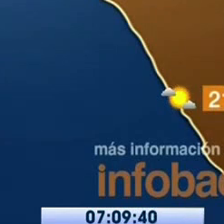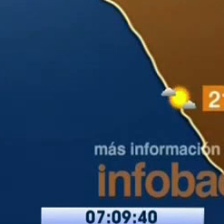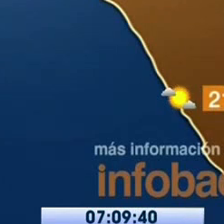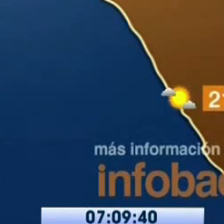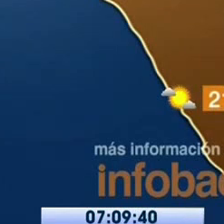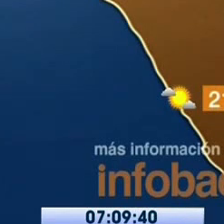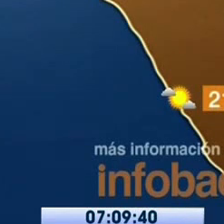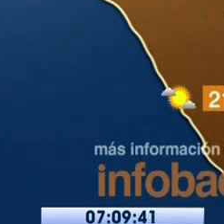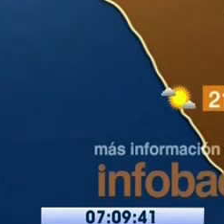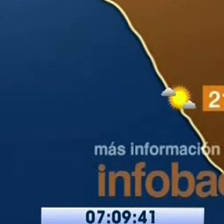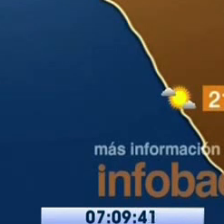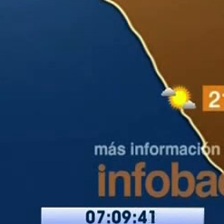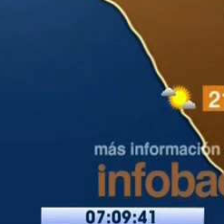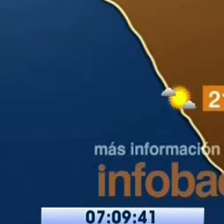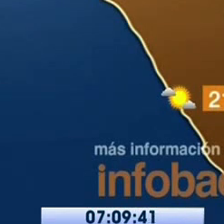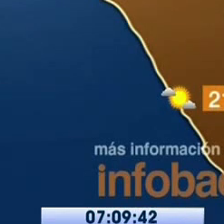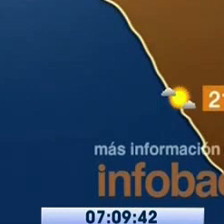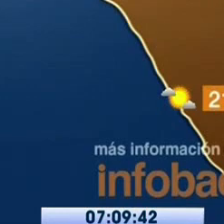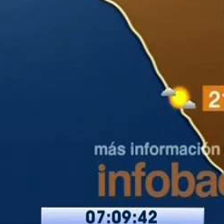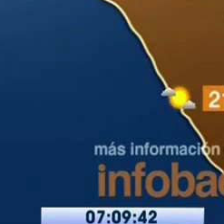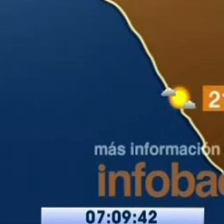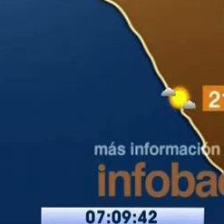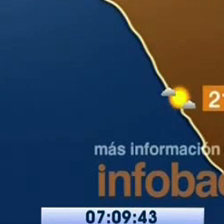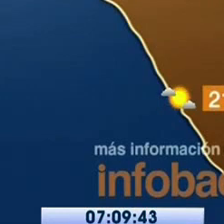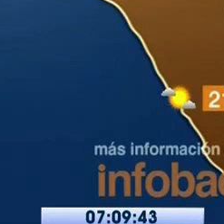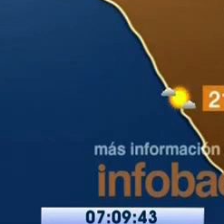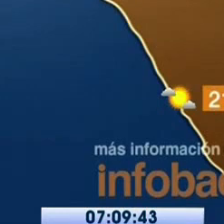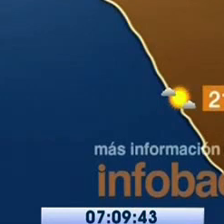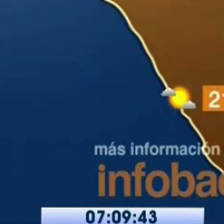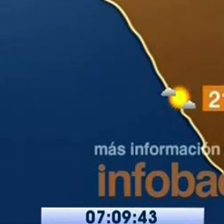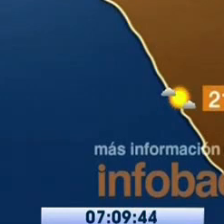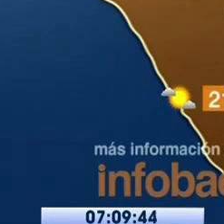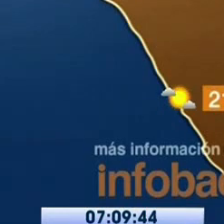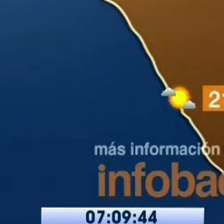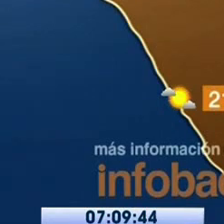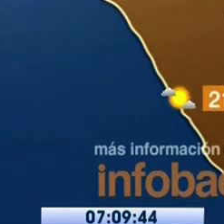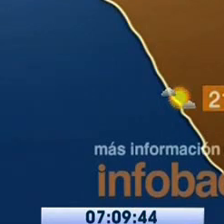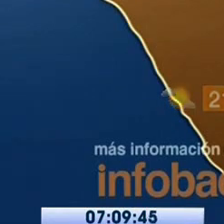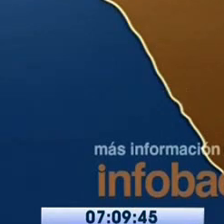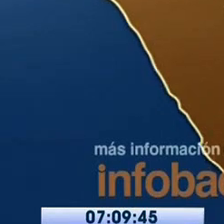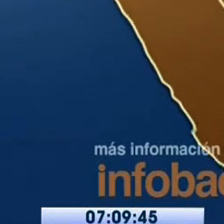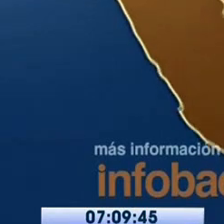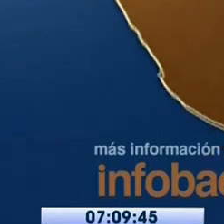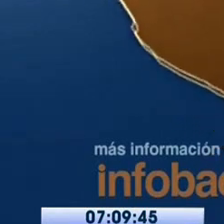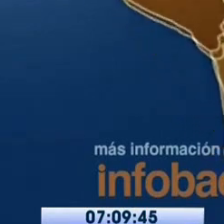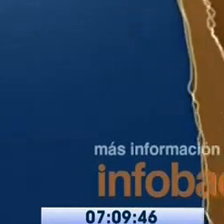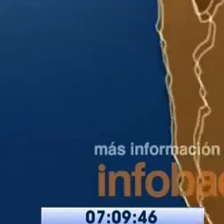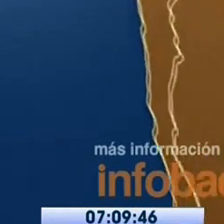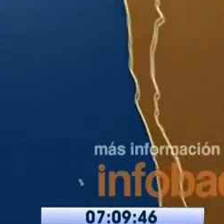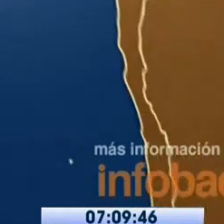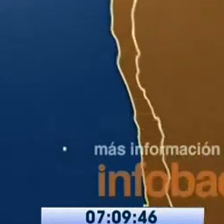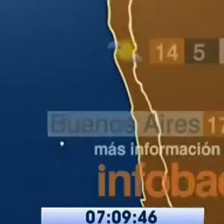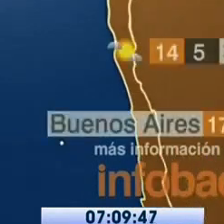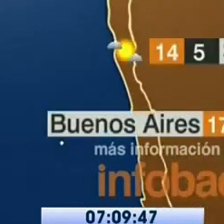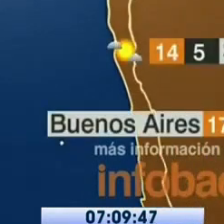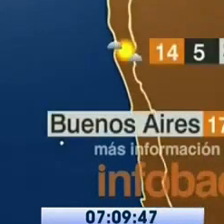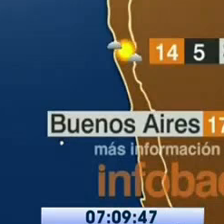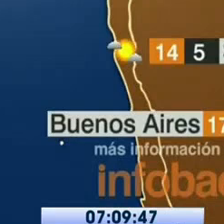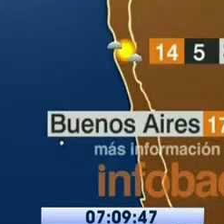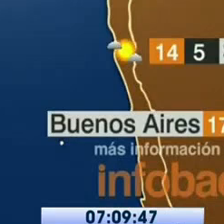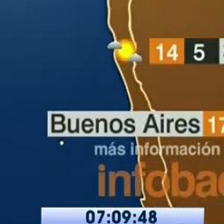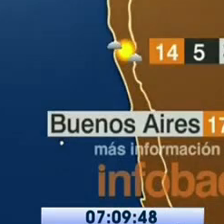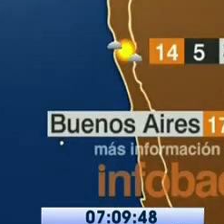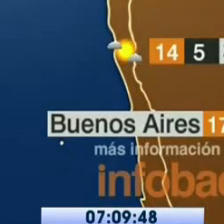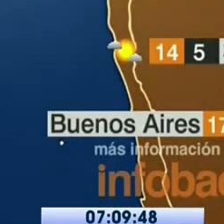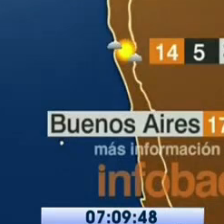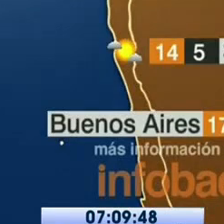parcialmente nublado. Lima, 21 máxima, 13 la mínima y tendrá un día parcialmente nublado también. Vamos ahora al sur del continente y veremos de inmediato